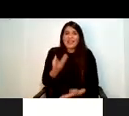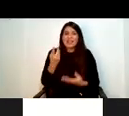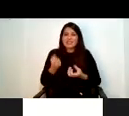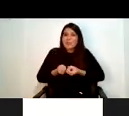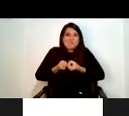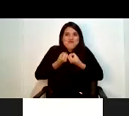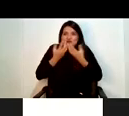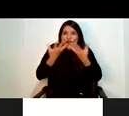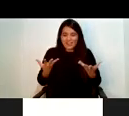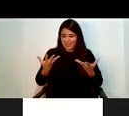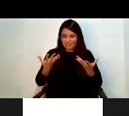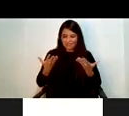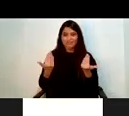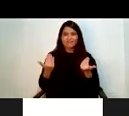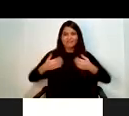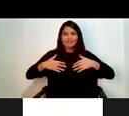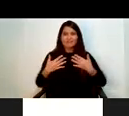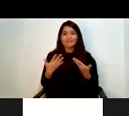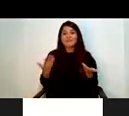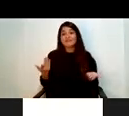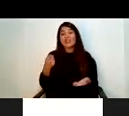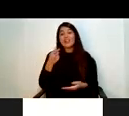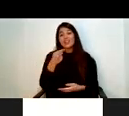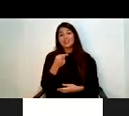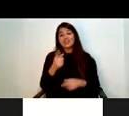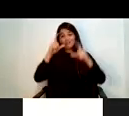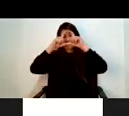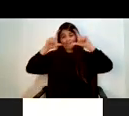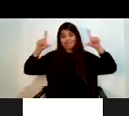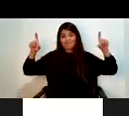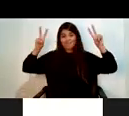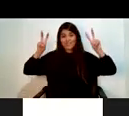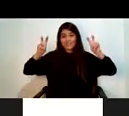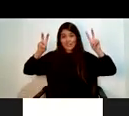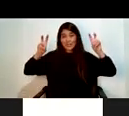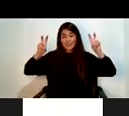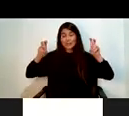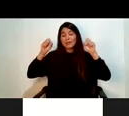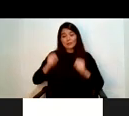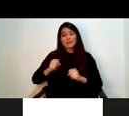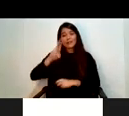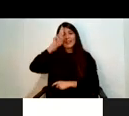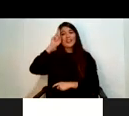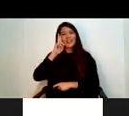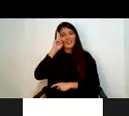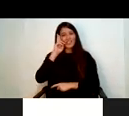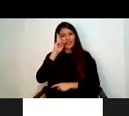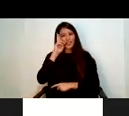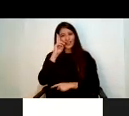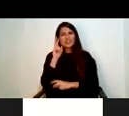fuerte. Así que bueno, les dejo esta cita para poder reflexionar sobre